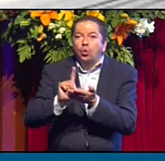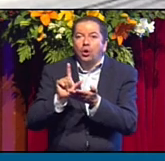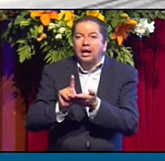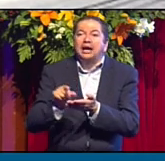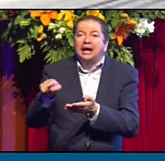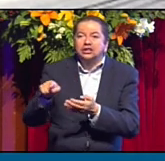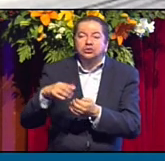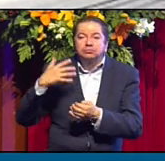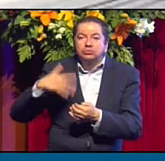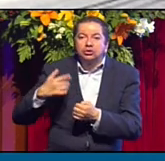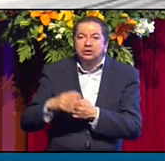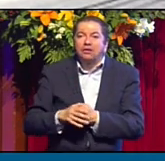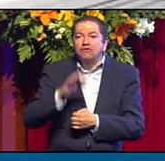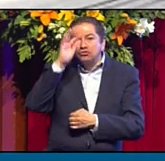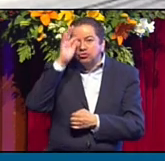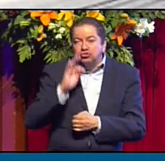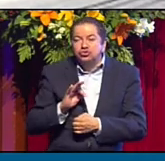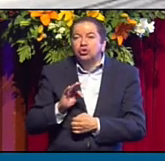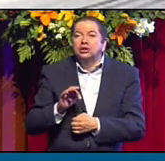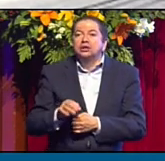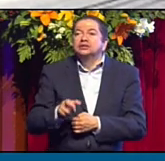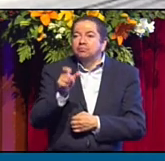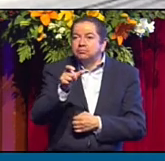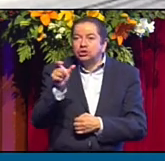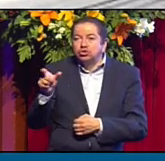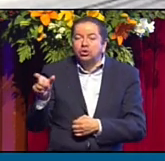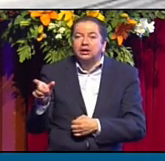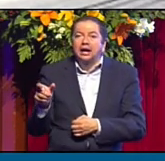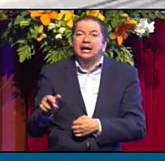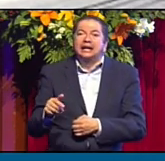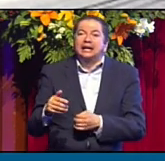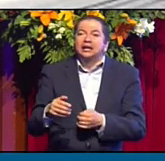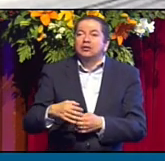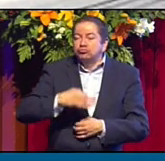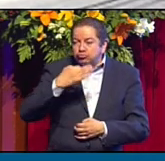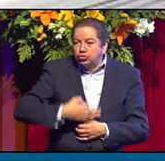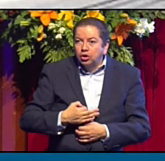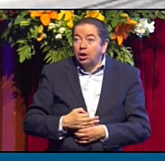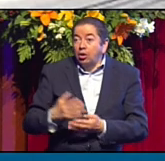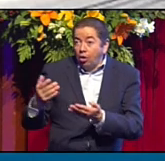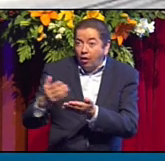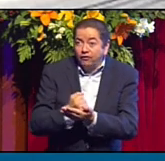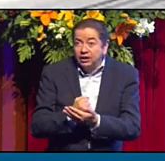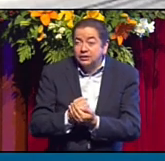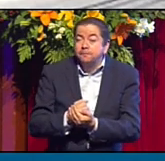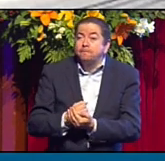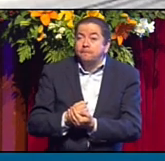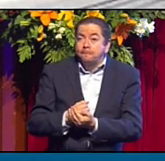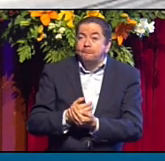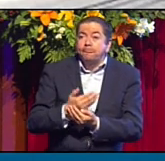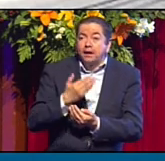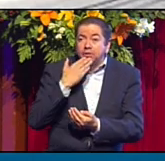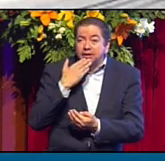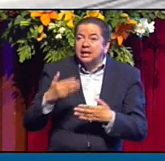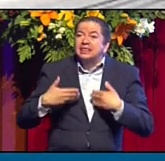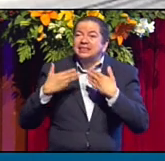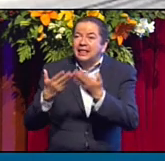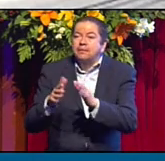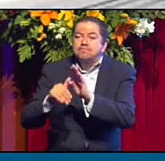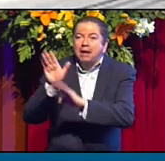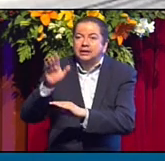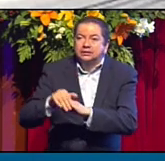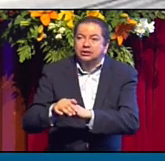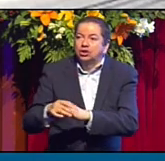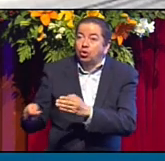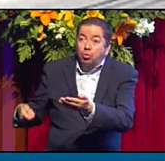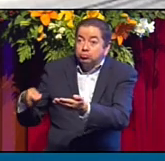prioridad. Los funcionarios no son objetos, son personas que efectivamente cobran un salario, pero evidentemente que entregan mucho más de lo que se le